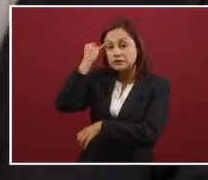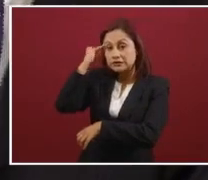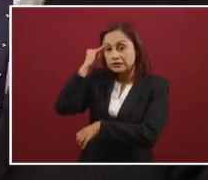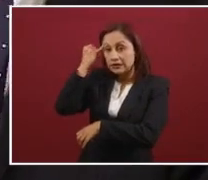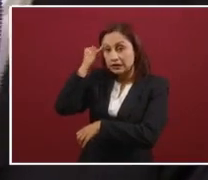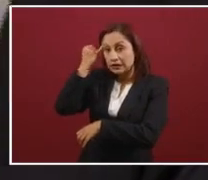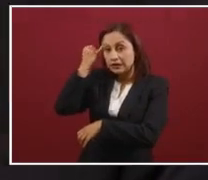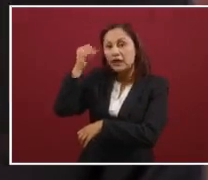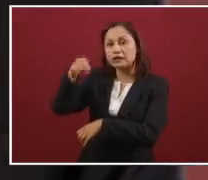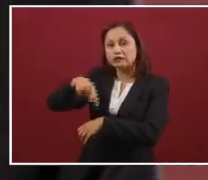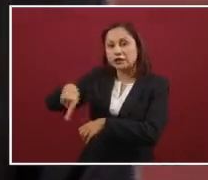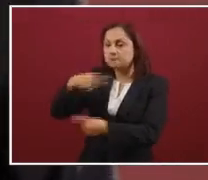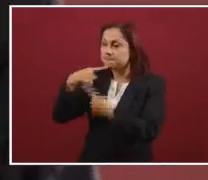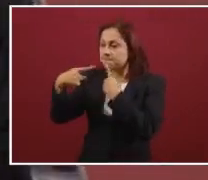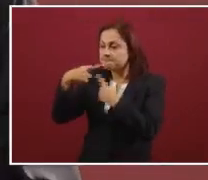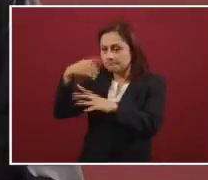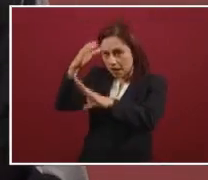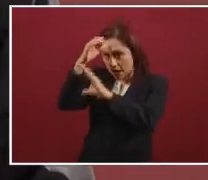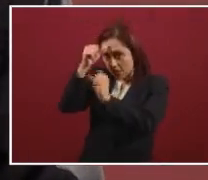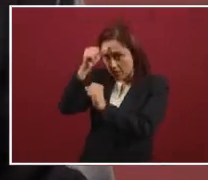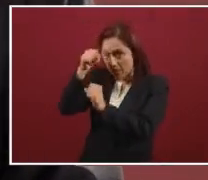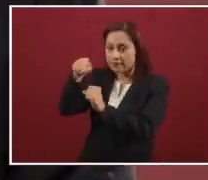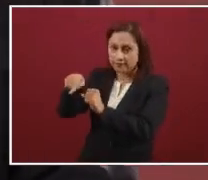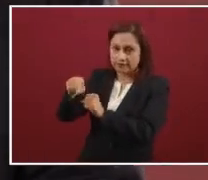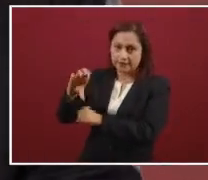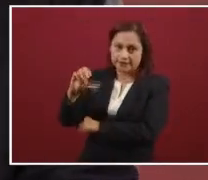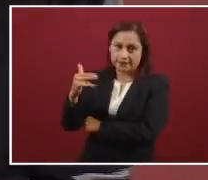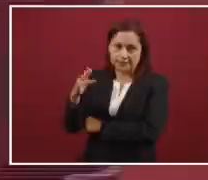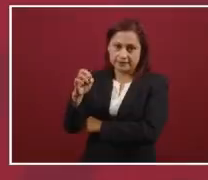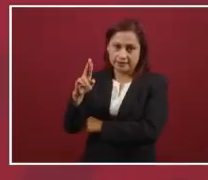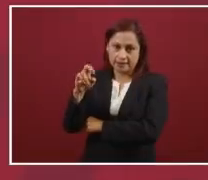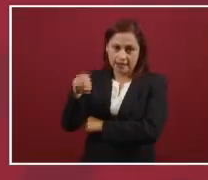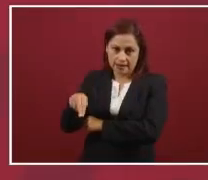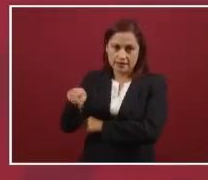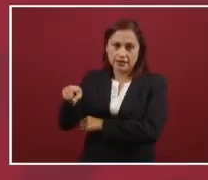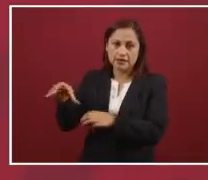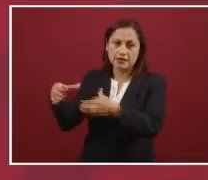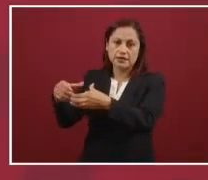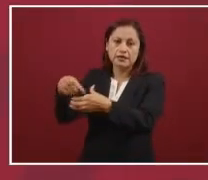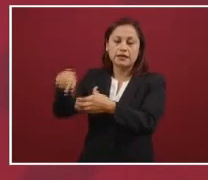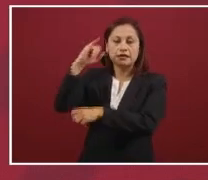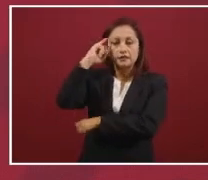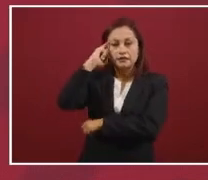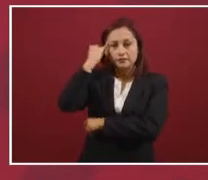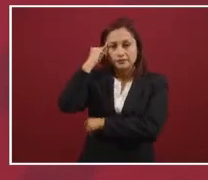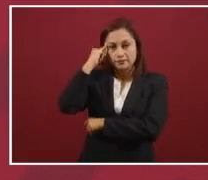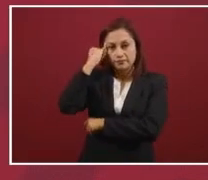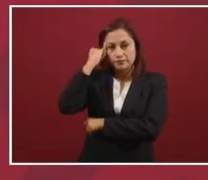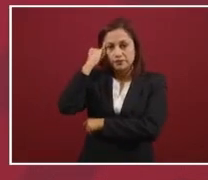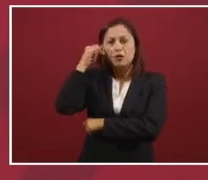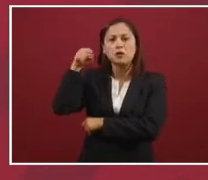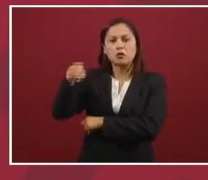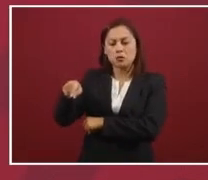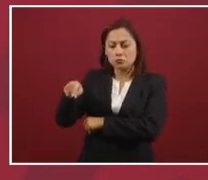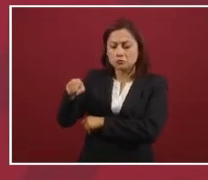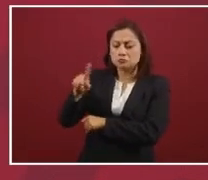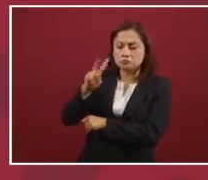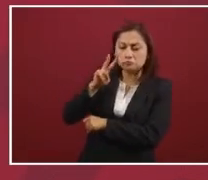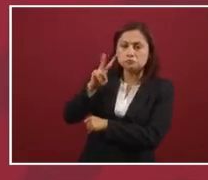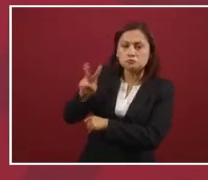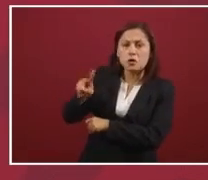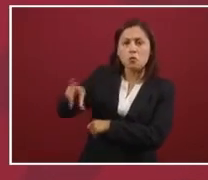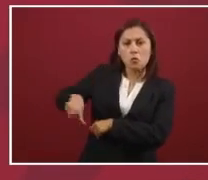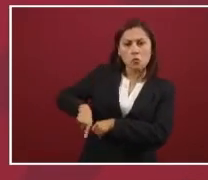este acuerdo en el caso de Cherán, y ellos tienen un buen gobierno y